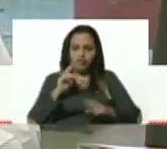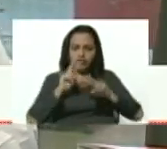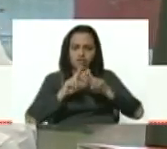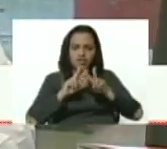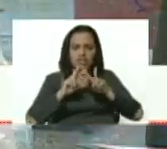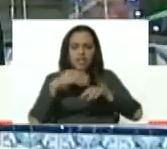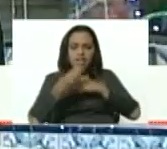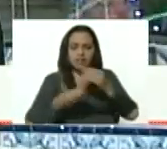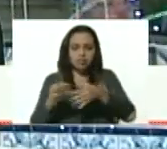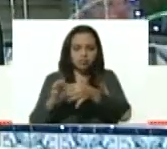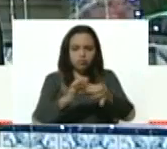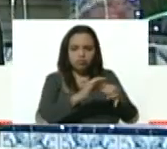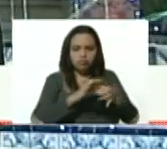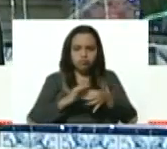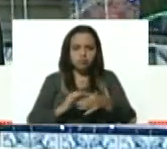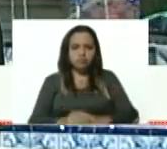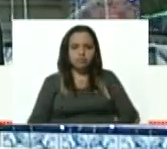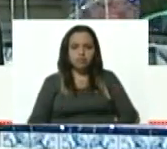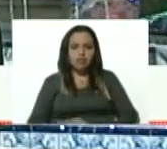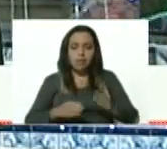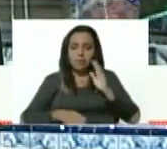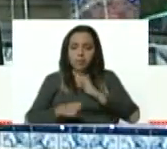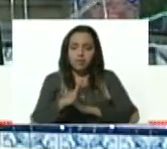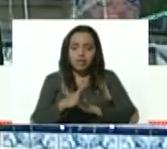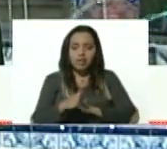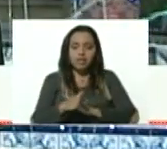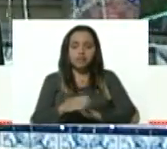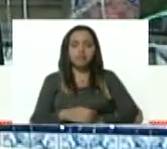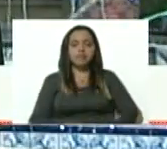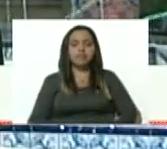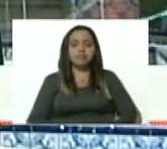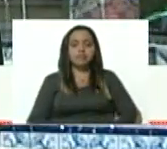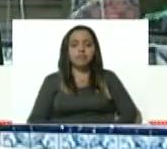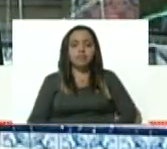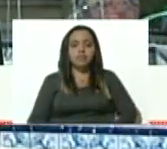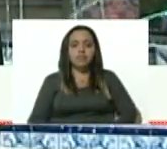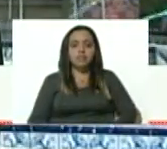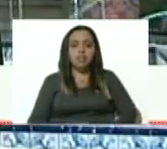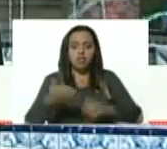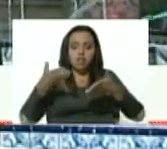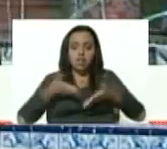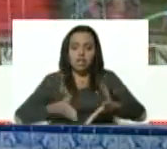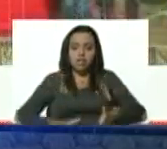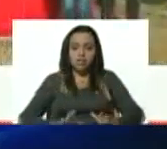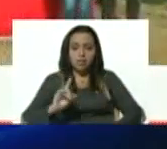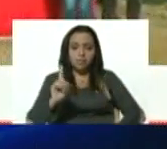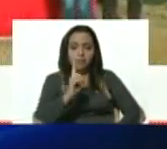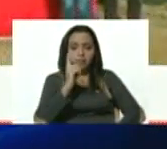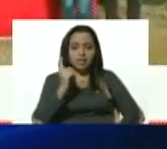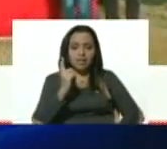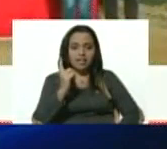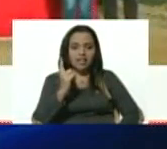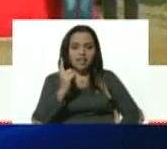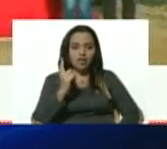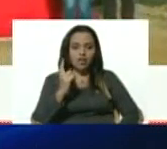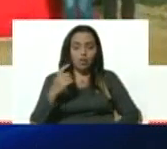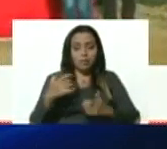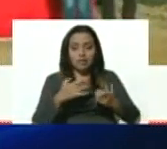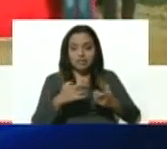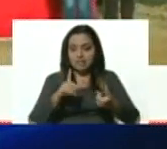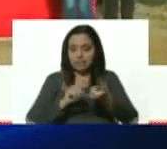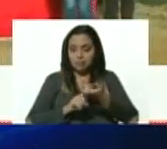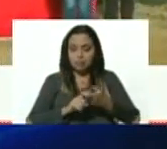industrial de vivienda. Bueno, vamos directo al estado Cojedes, allá en Tinaquillo, la cuna de la primera combatiente,